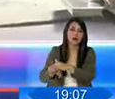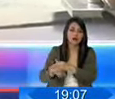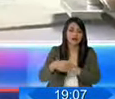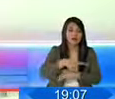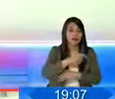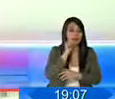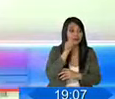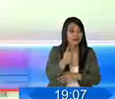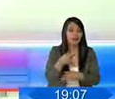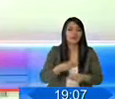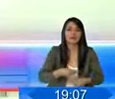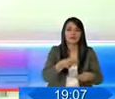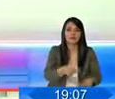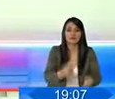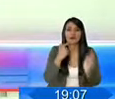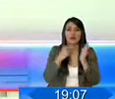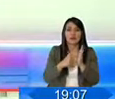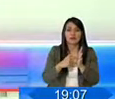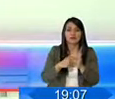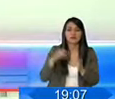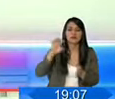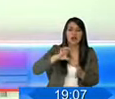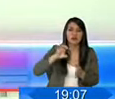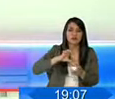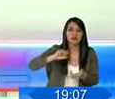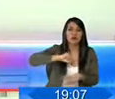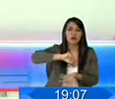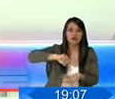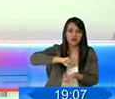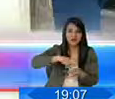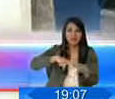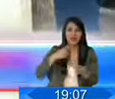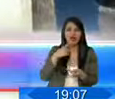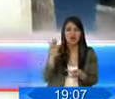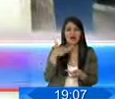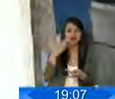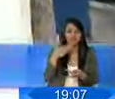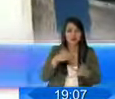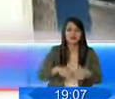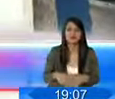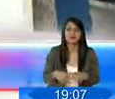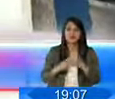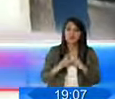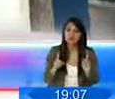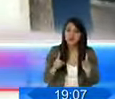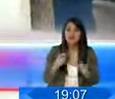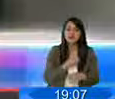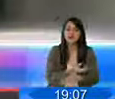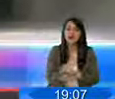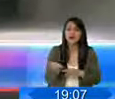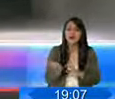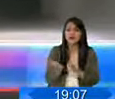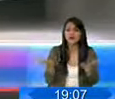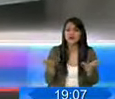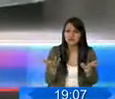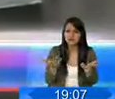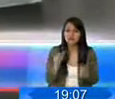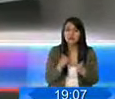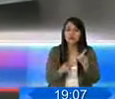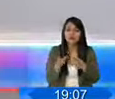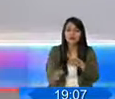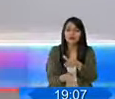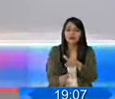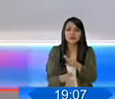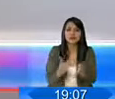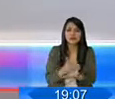al otro, como por ejemplo las salsas, las mayonesas, el ají. Pero las recomendaciones también van para quienes